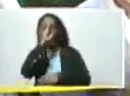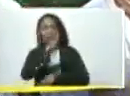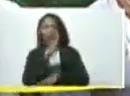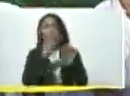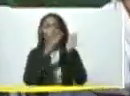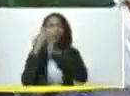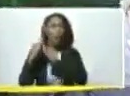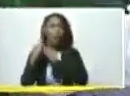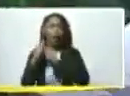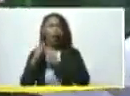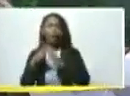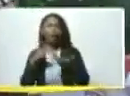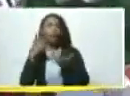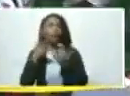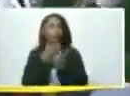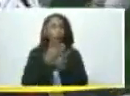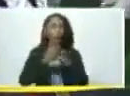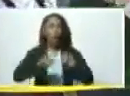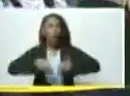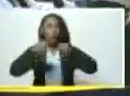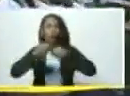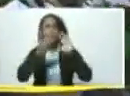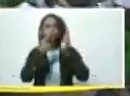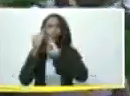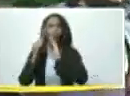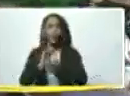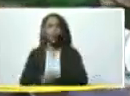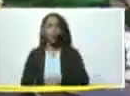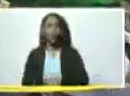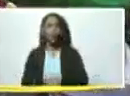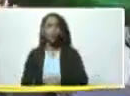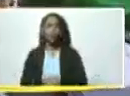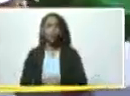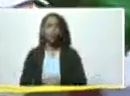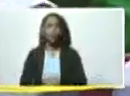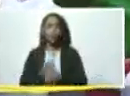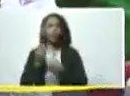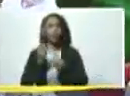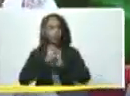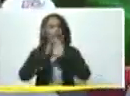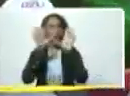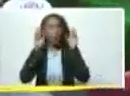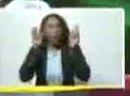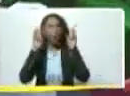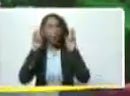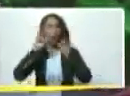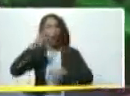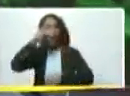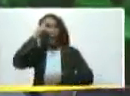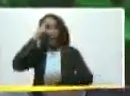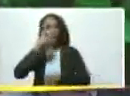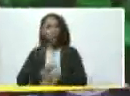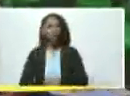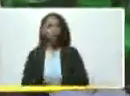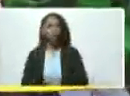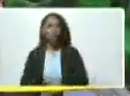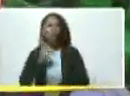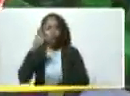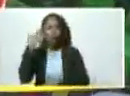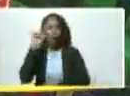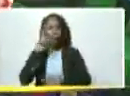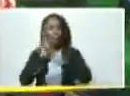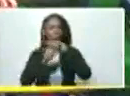comunidades a través de los mercados comunales. Está muy claro el concepto, Arriaza. Tú lo captas,